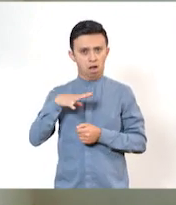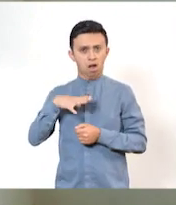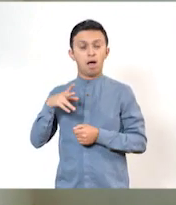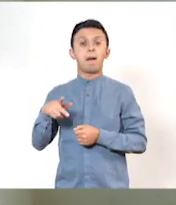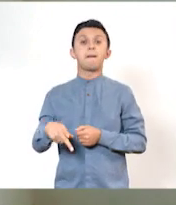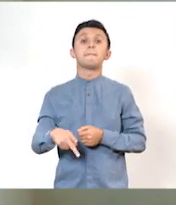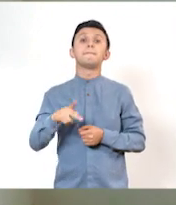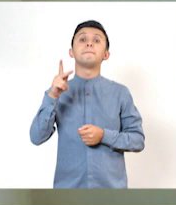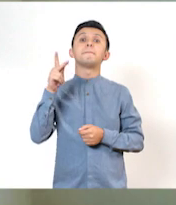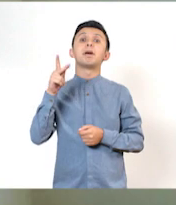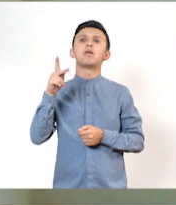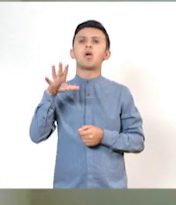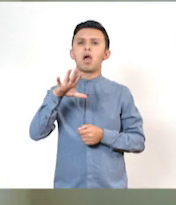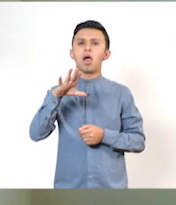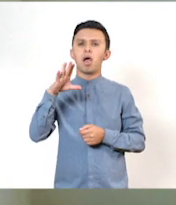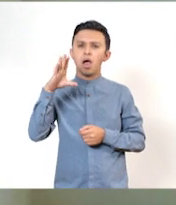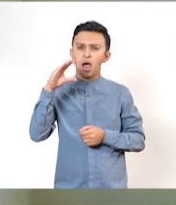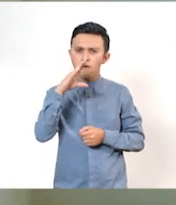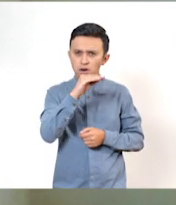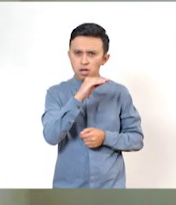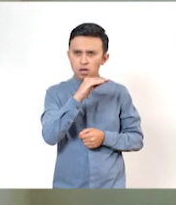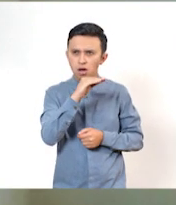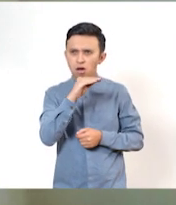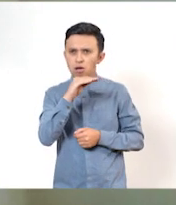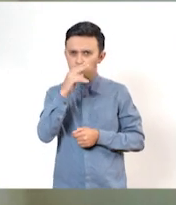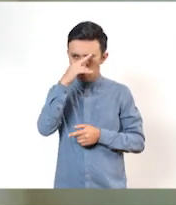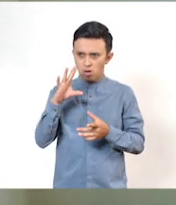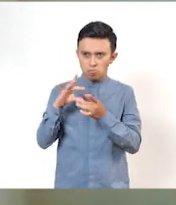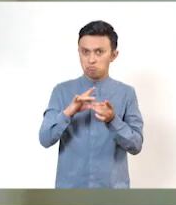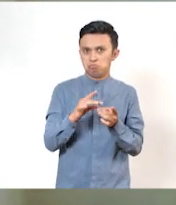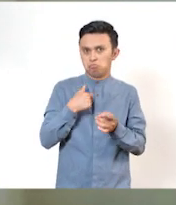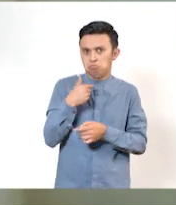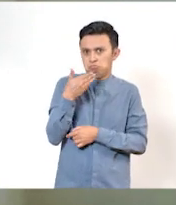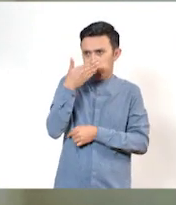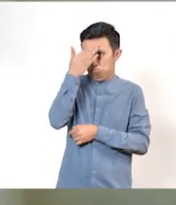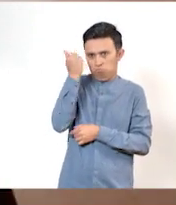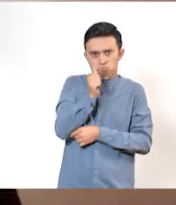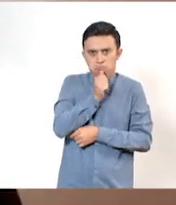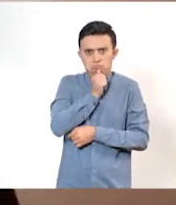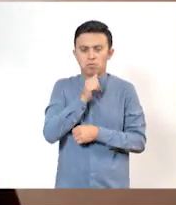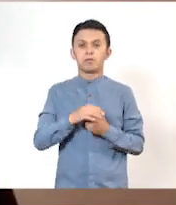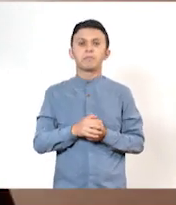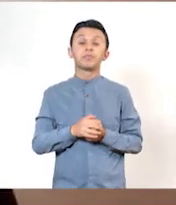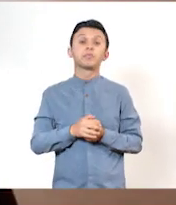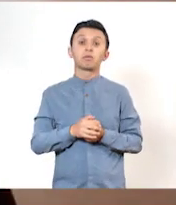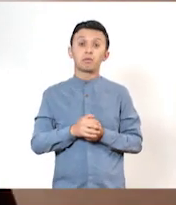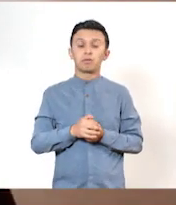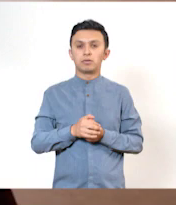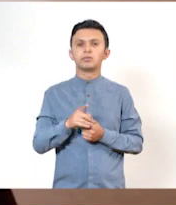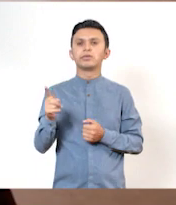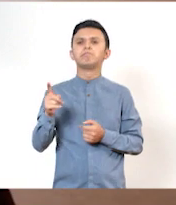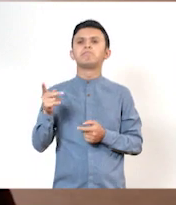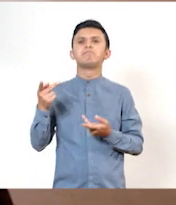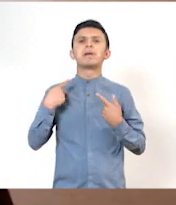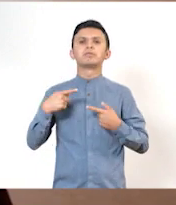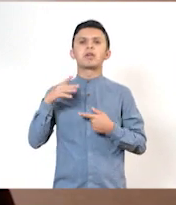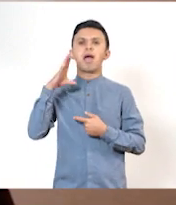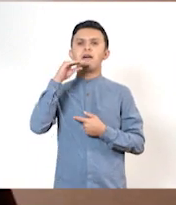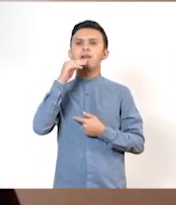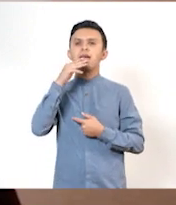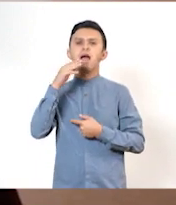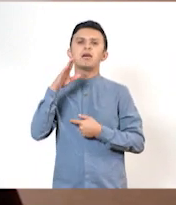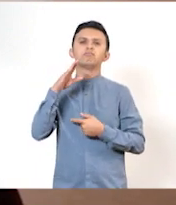pero sobre la población afrodescendiente no lo sabía. Un afrodescendiente es